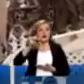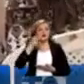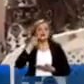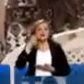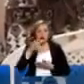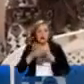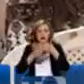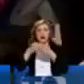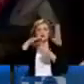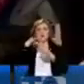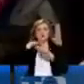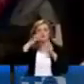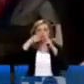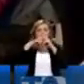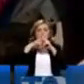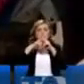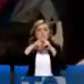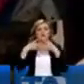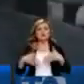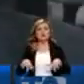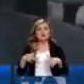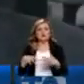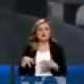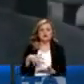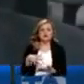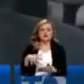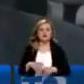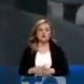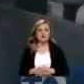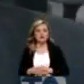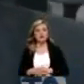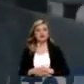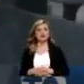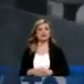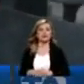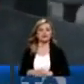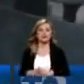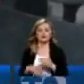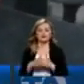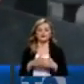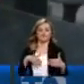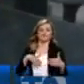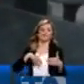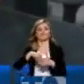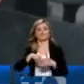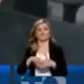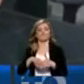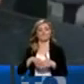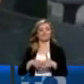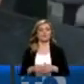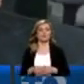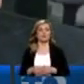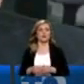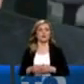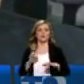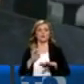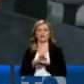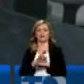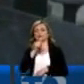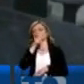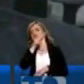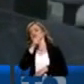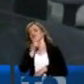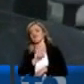electoral, que apenas empieza, ya genera desconcierto. Todo tiene un límite. El país no puede